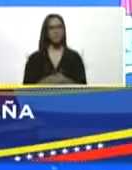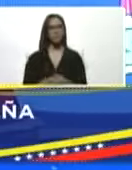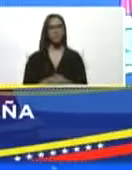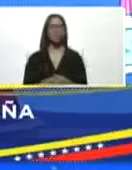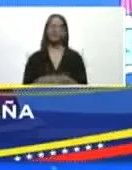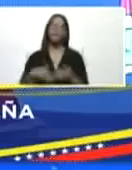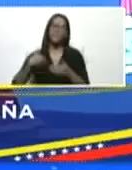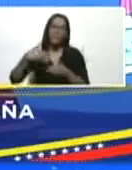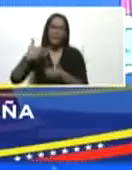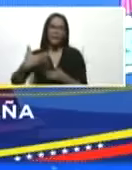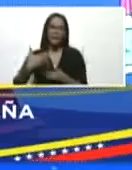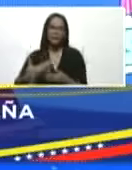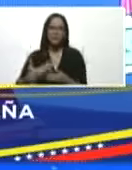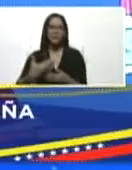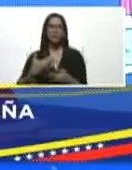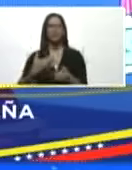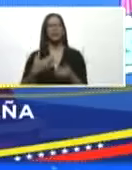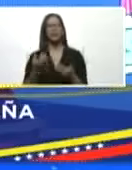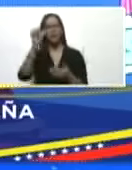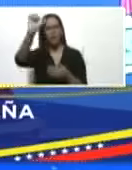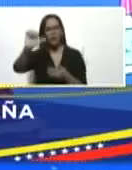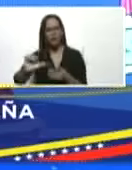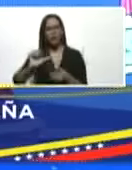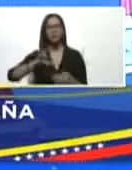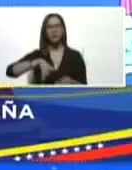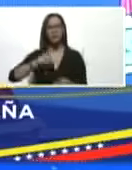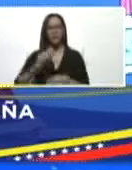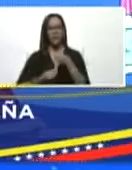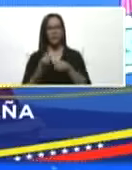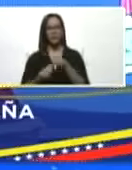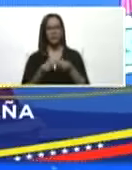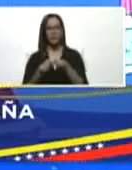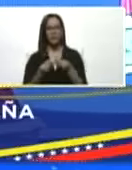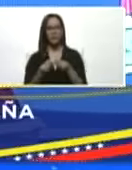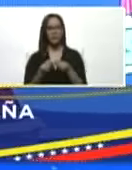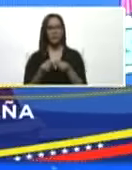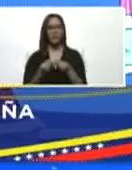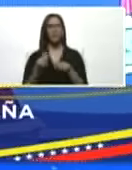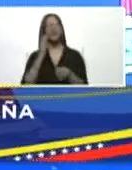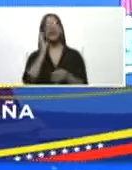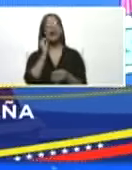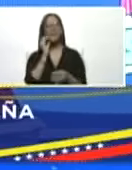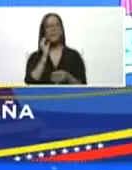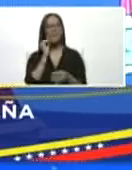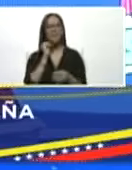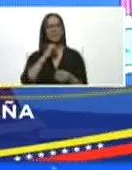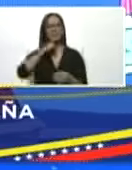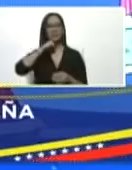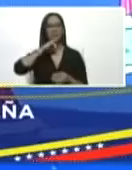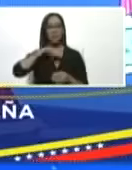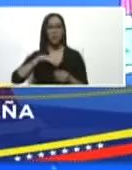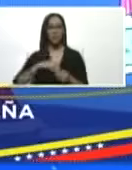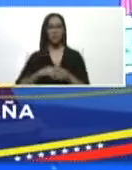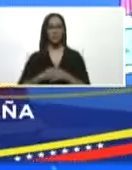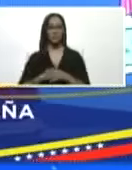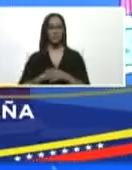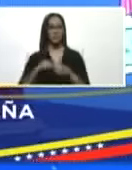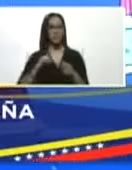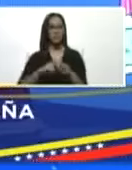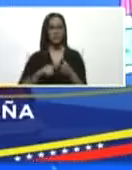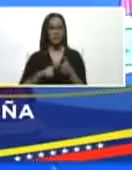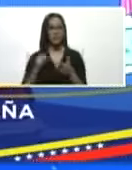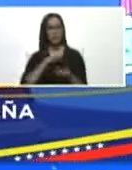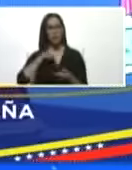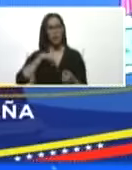Más allá de los balances que se puedan hacer de las experiencias históricas. Así que